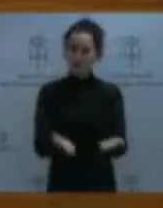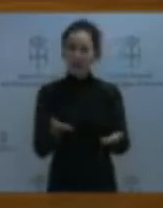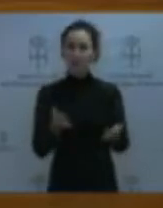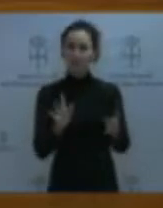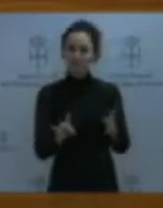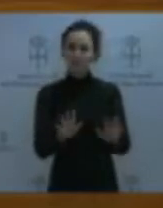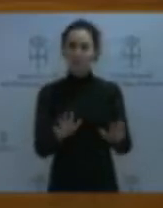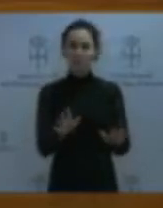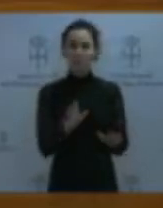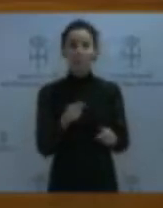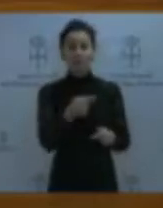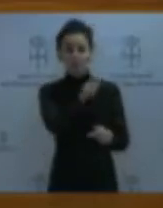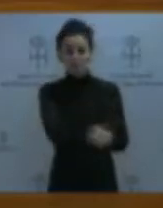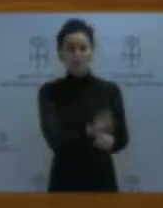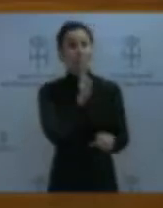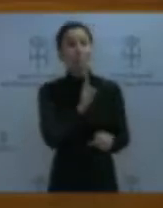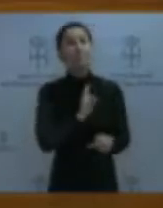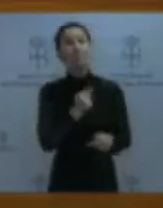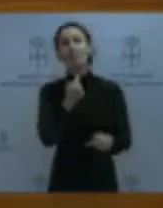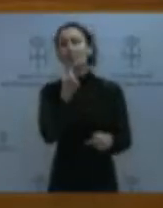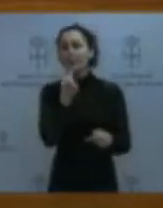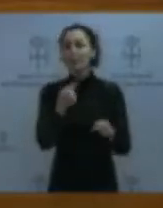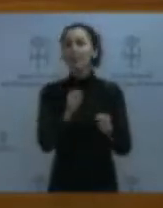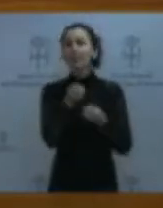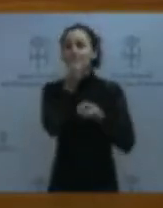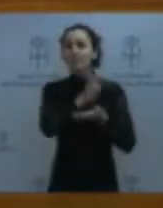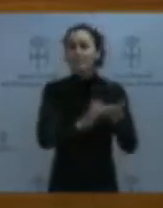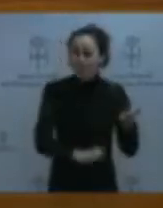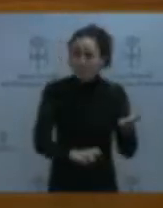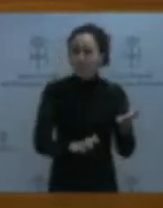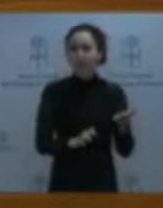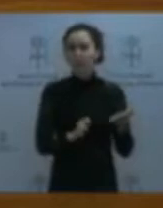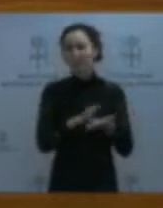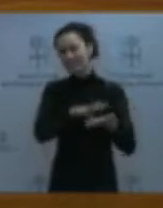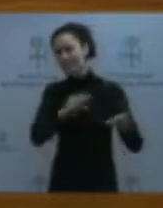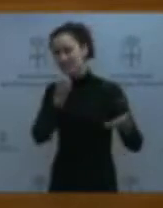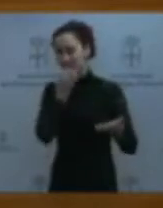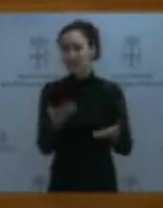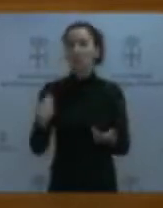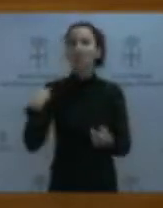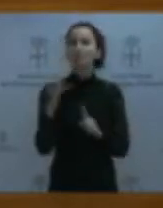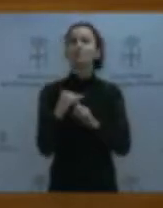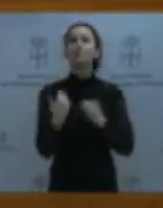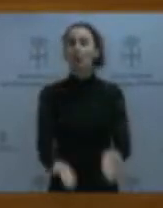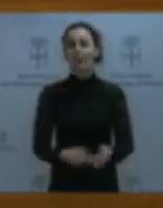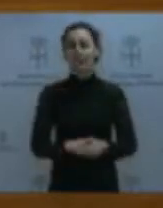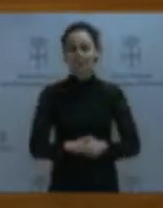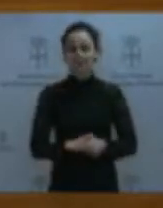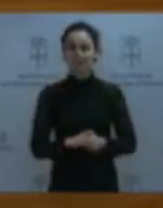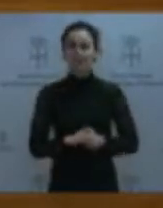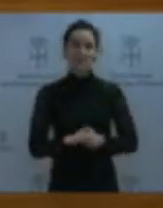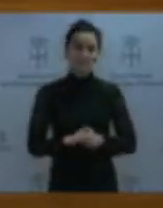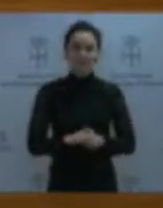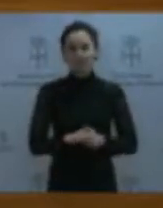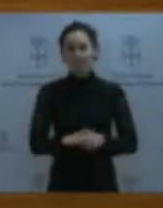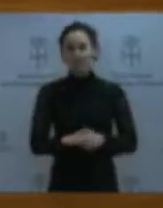decía que no hemos interpretado bien aquello del informe ERA y todo lo que pasaba. Mire, lo que pasaba entonces era algo que, de